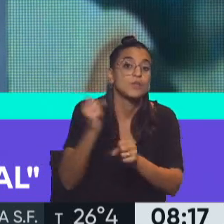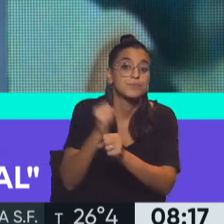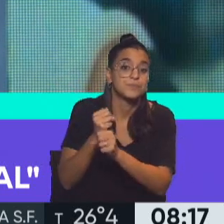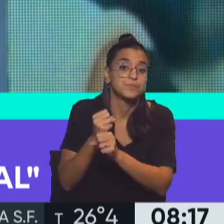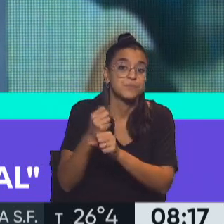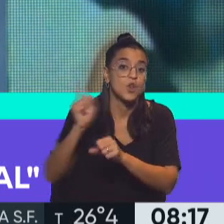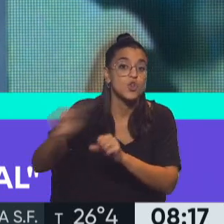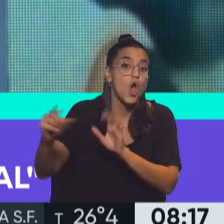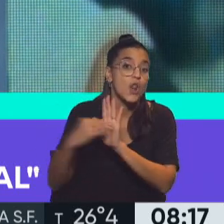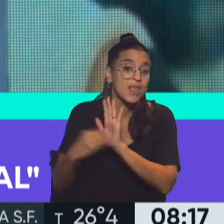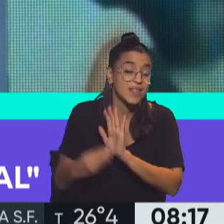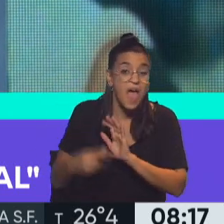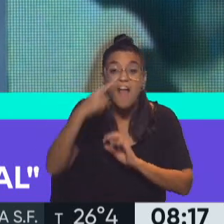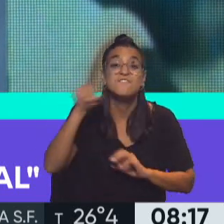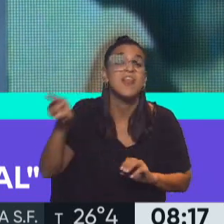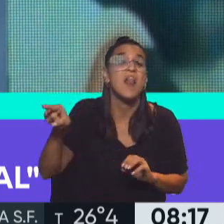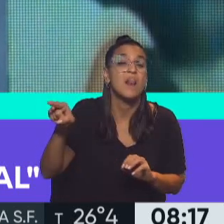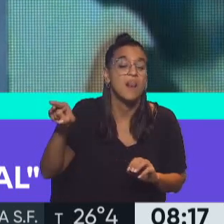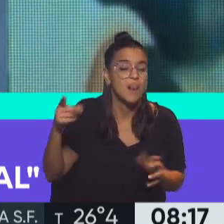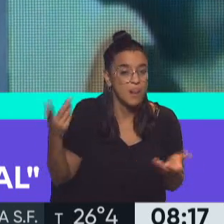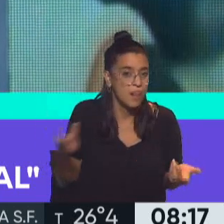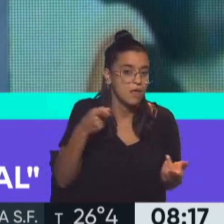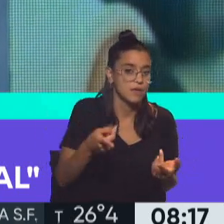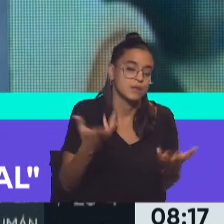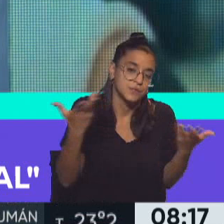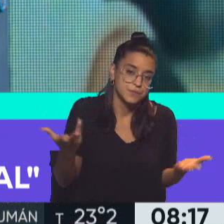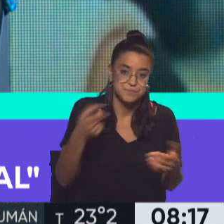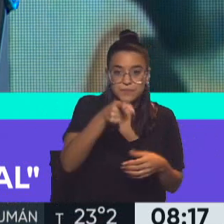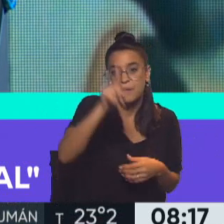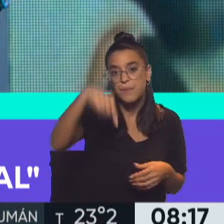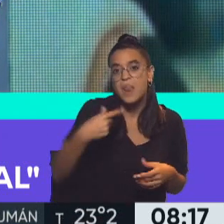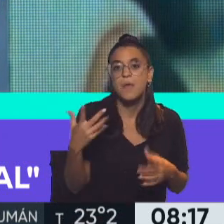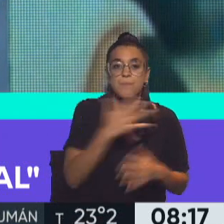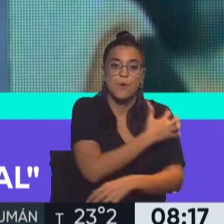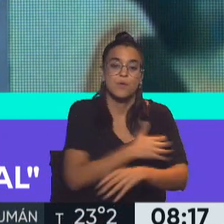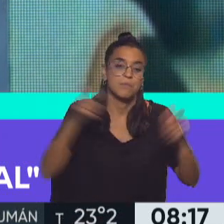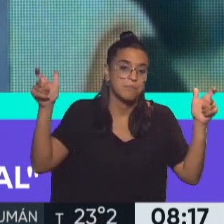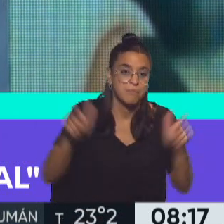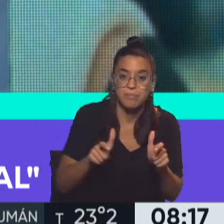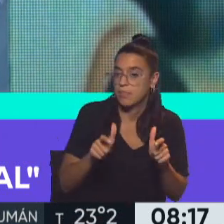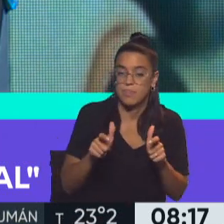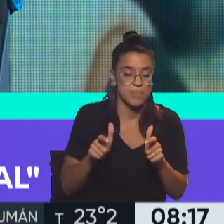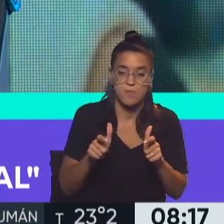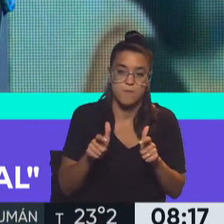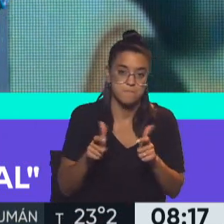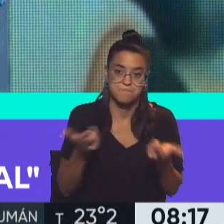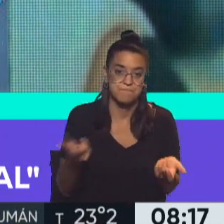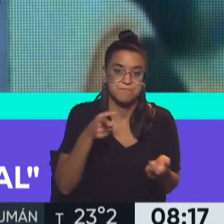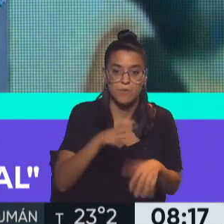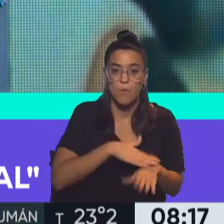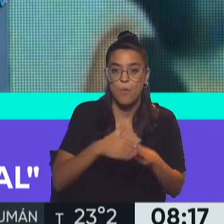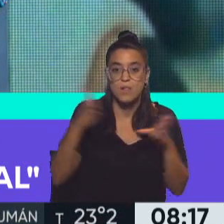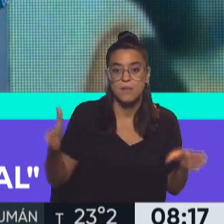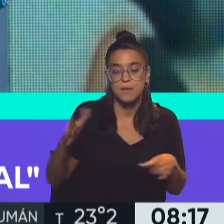registrado, no registrado al final. Y esto ha hecho que finalmente la pobreza no se haya reducido de manera significativa en esta última